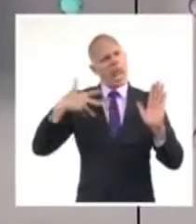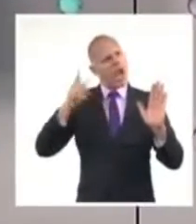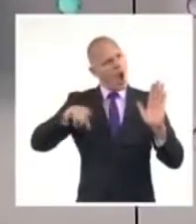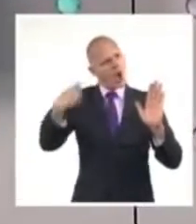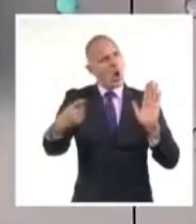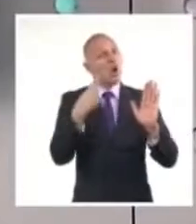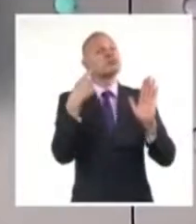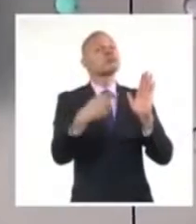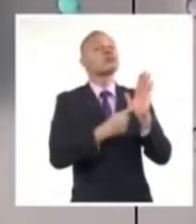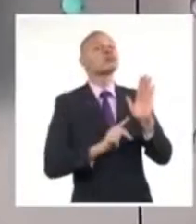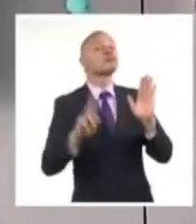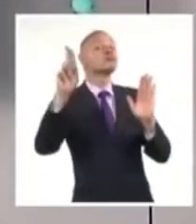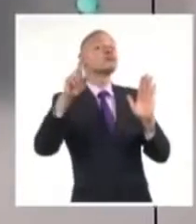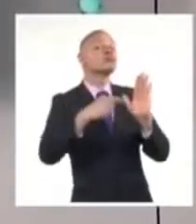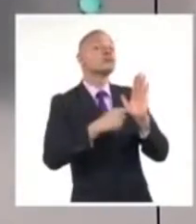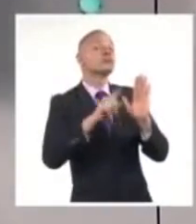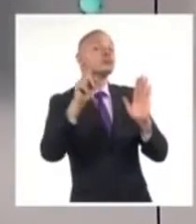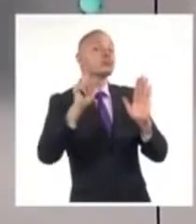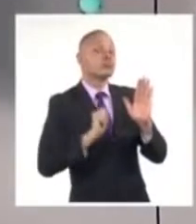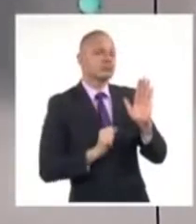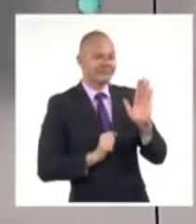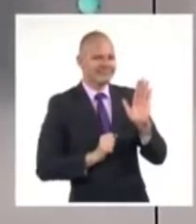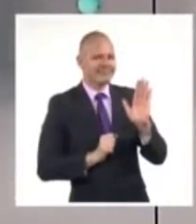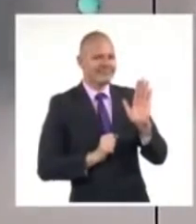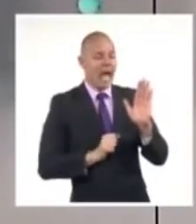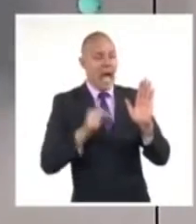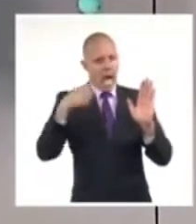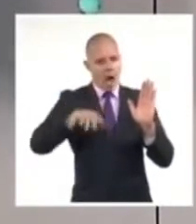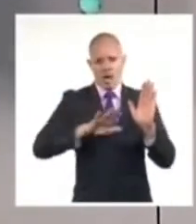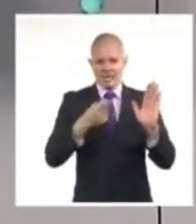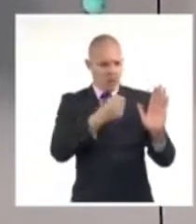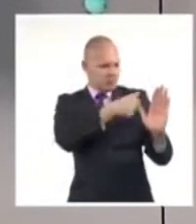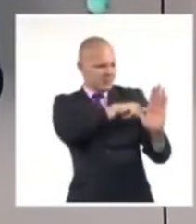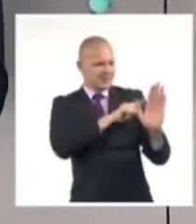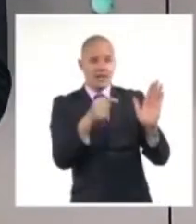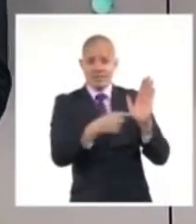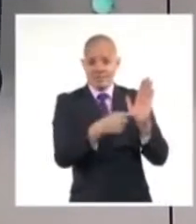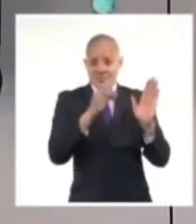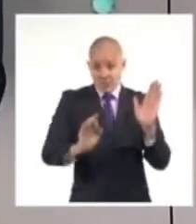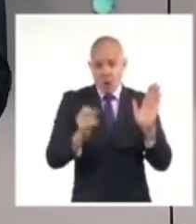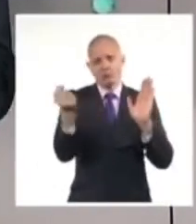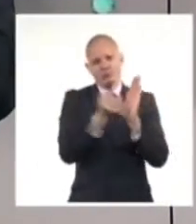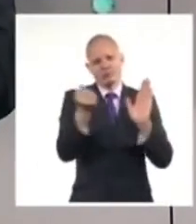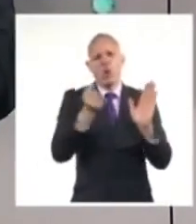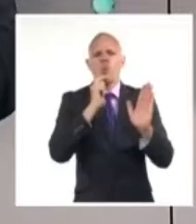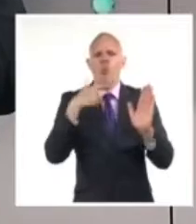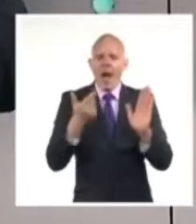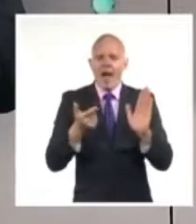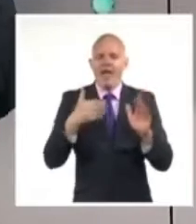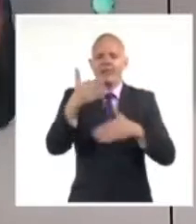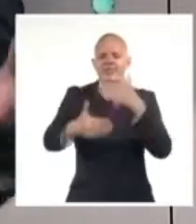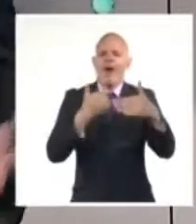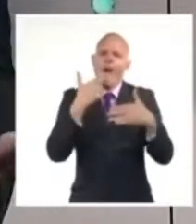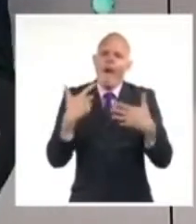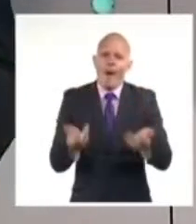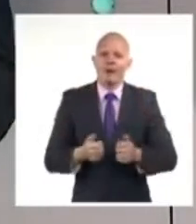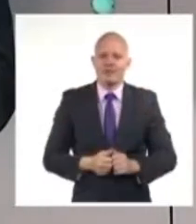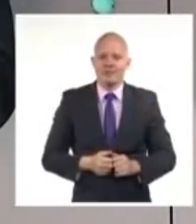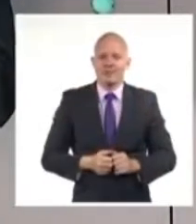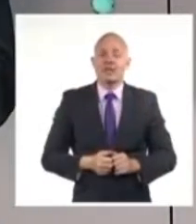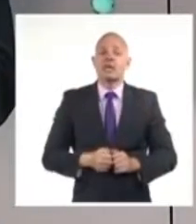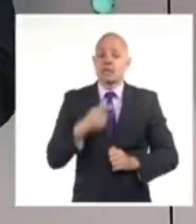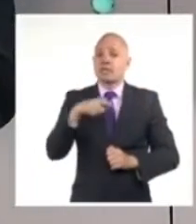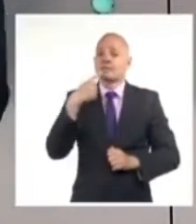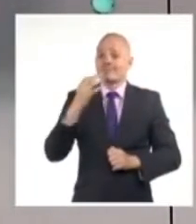Entre las leyes que se aprobaron, se aprobó precisamente la ley que implementa, que establece la manera, la forma en la que esto se va a hacer, el proceso de